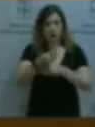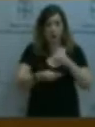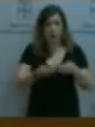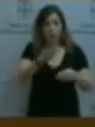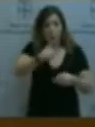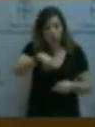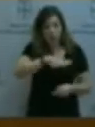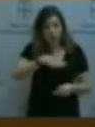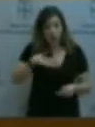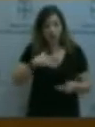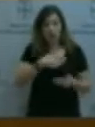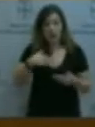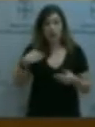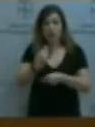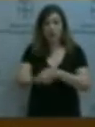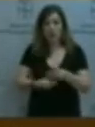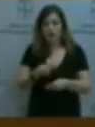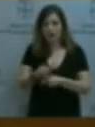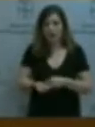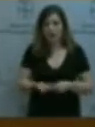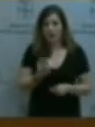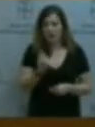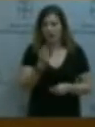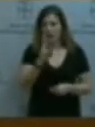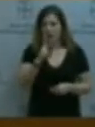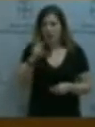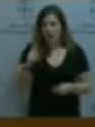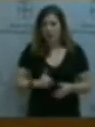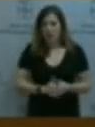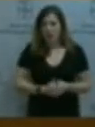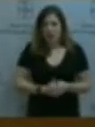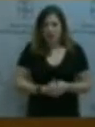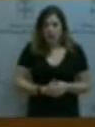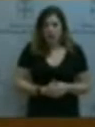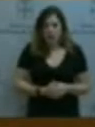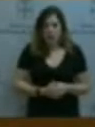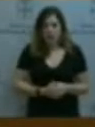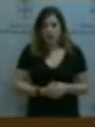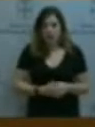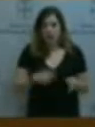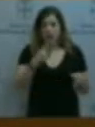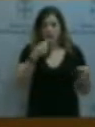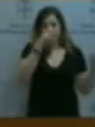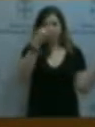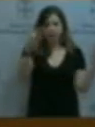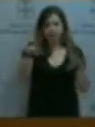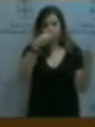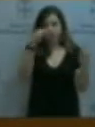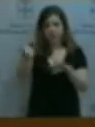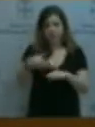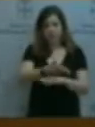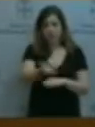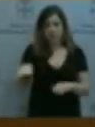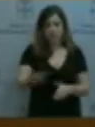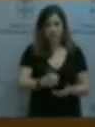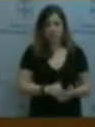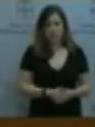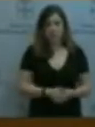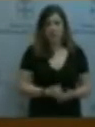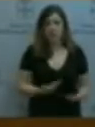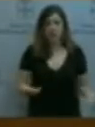calentito y eso sí, echamos la culpa a los demás. De modo que, señores de Foro, nosotros